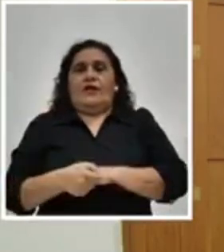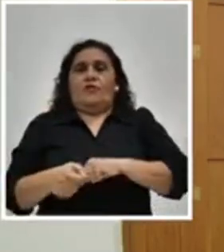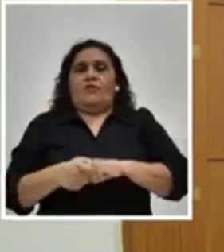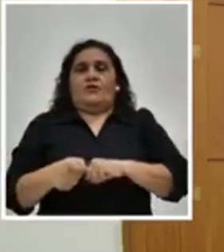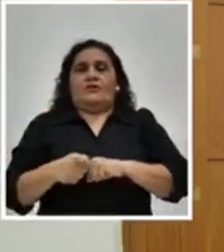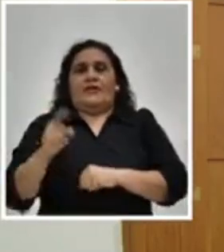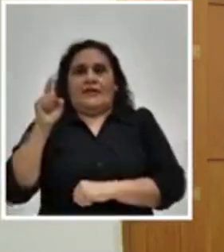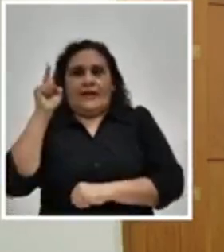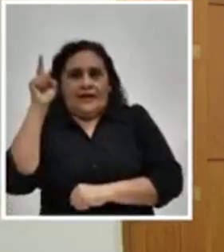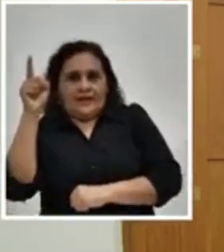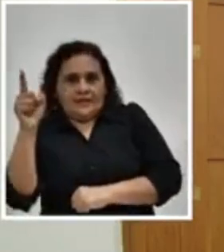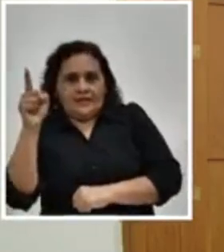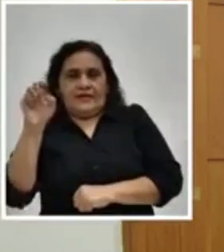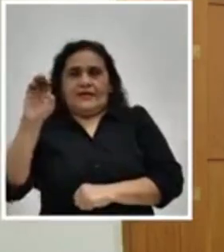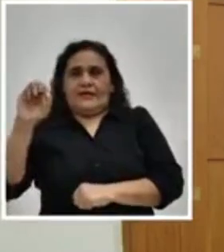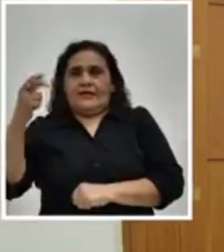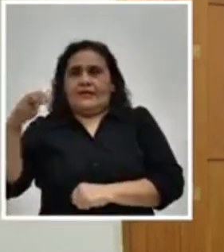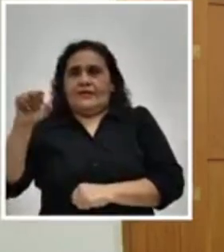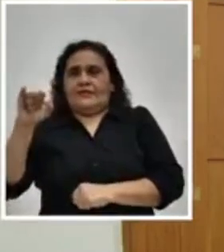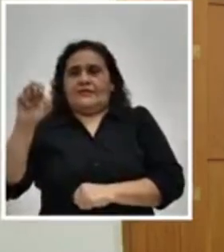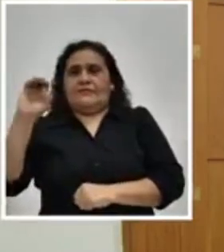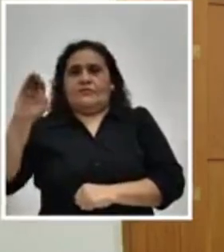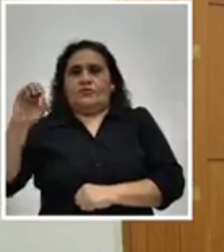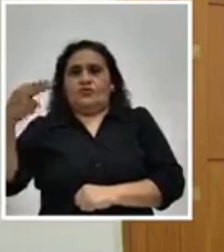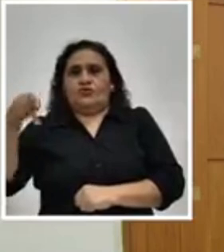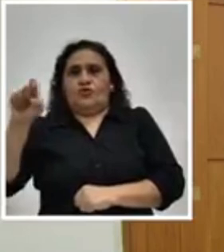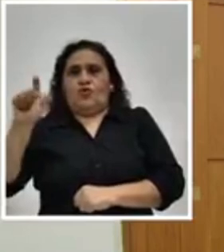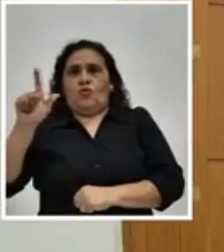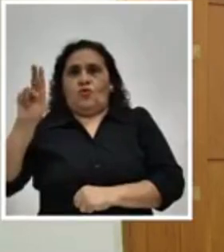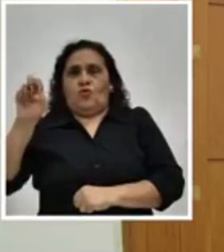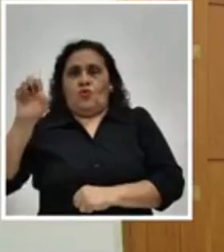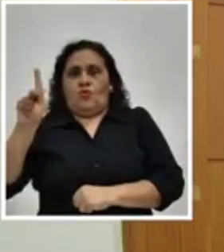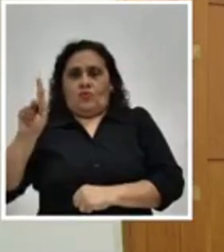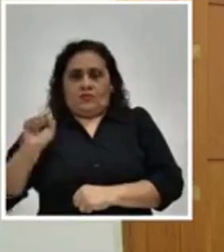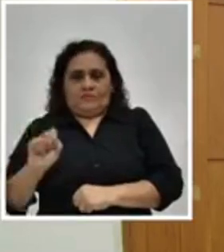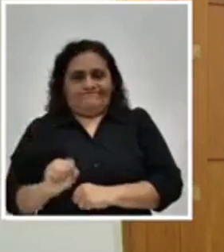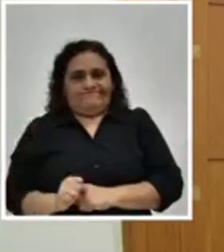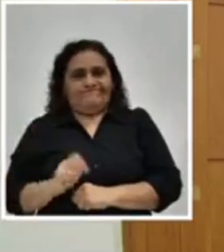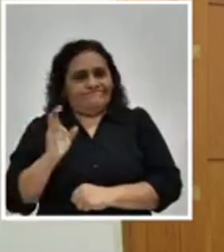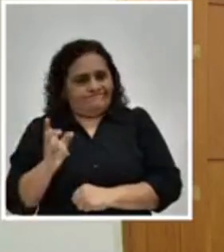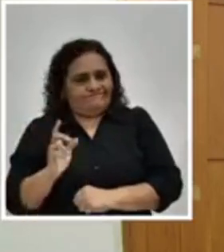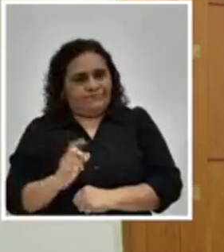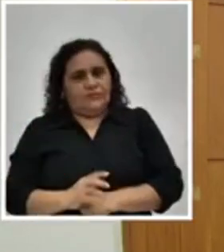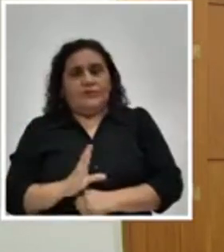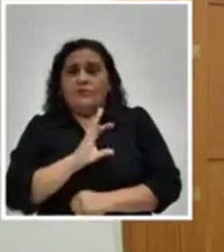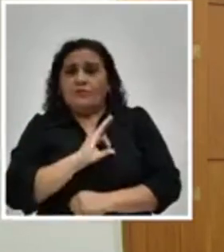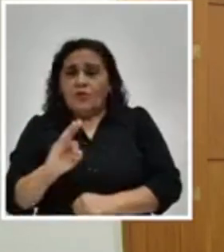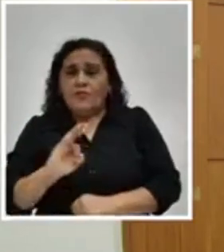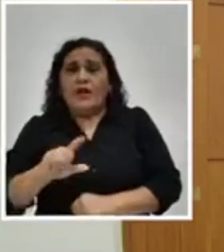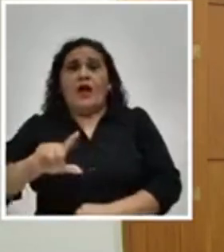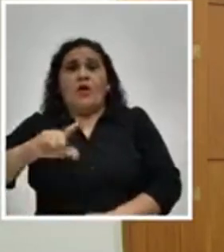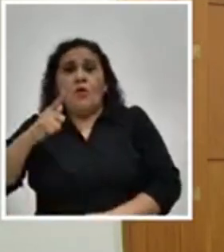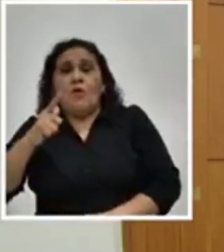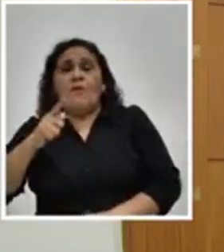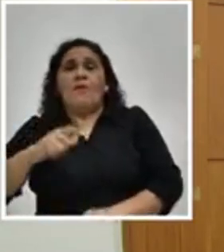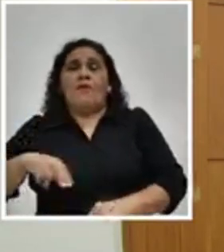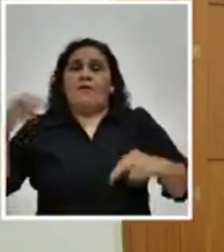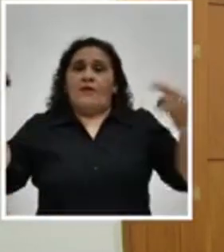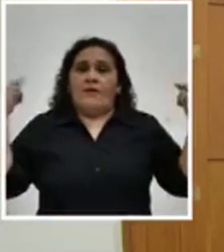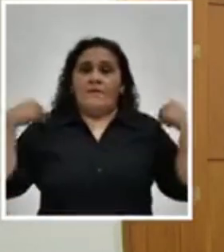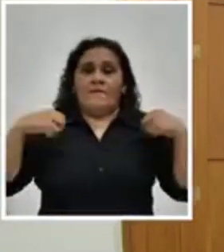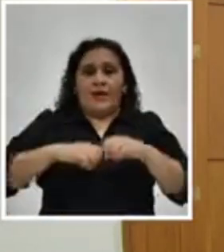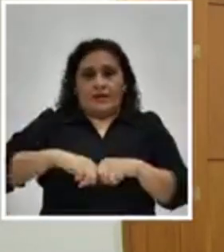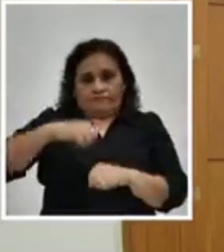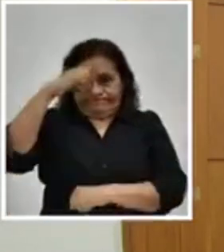Puerto. Lo anterior es posible gracias a 12 maestros con experiencia y